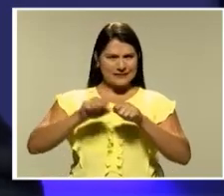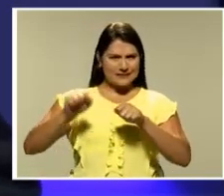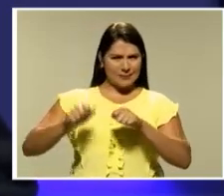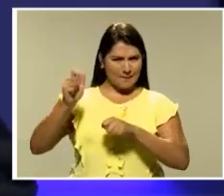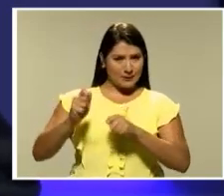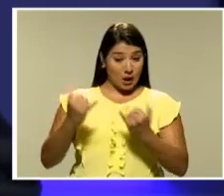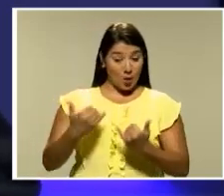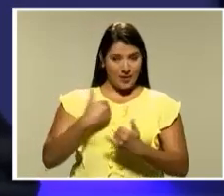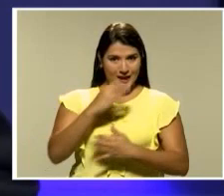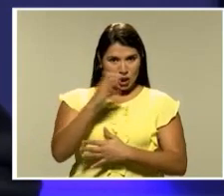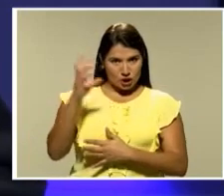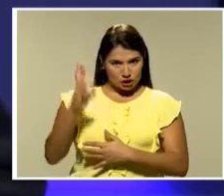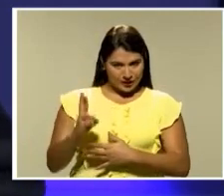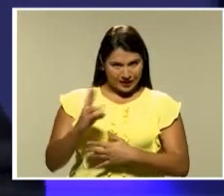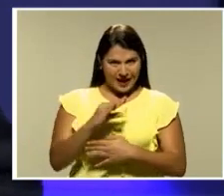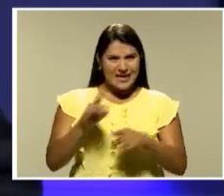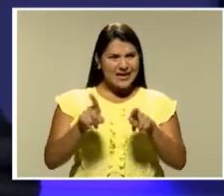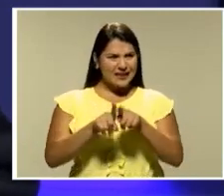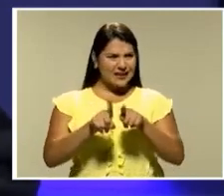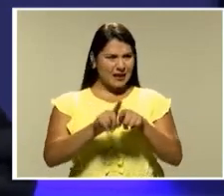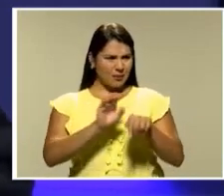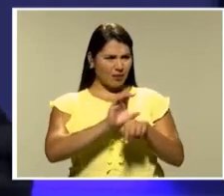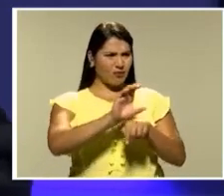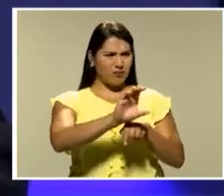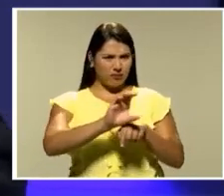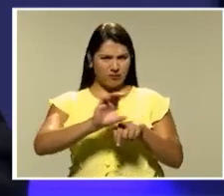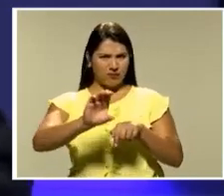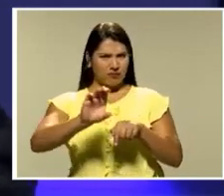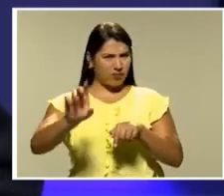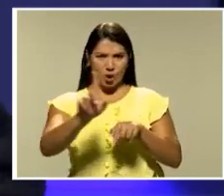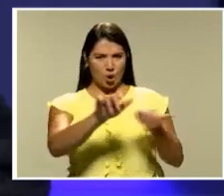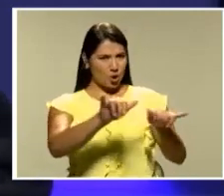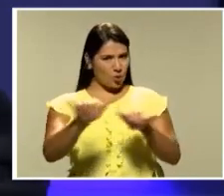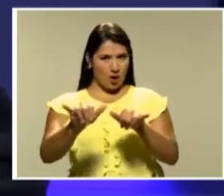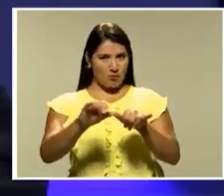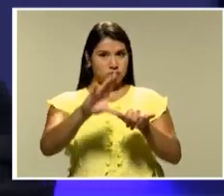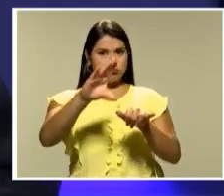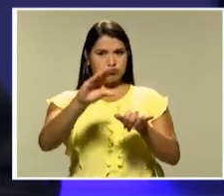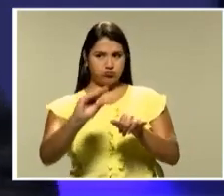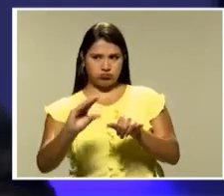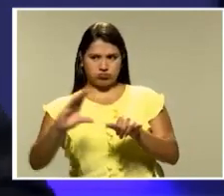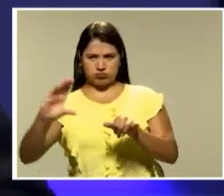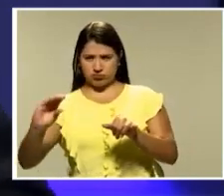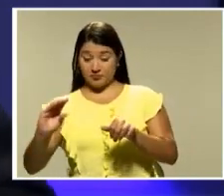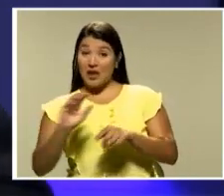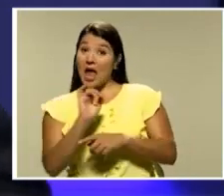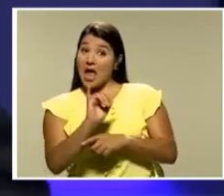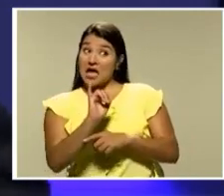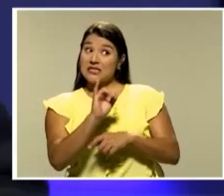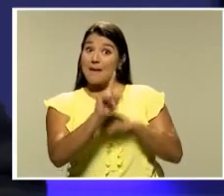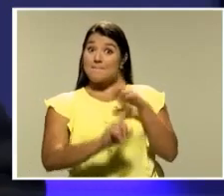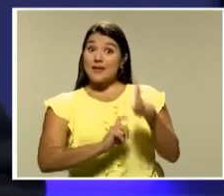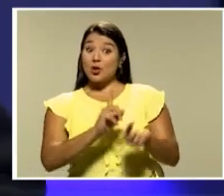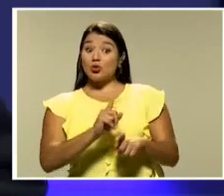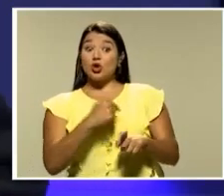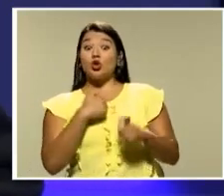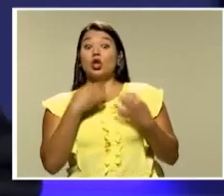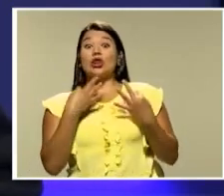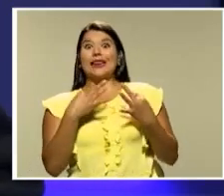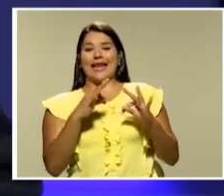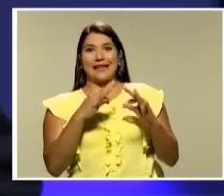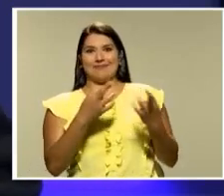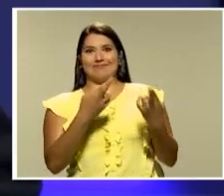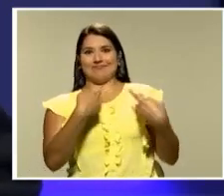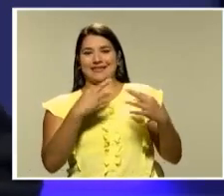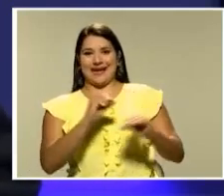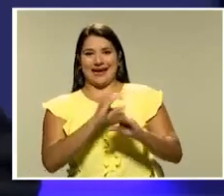que reparten asignaciones de manera muy desigual. Estas son algunas de las preguntas que voy a intentar esclarecer